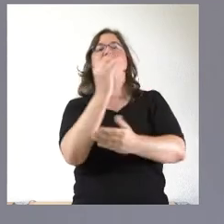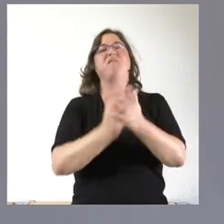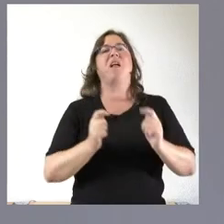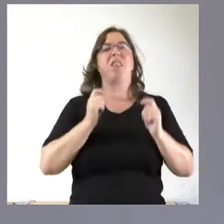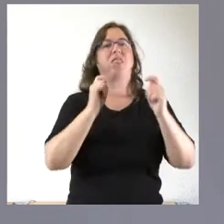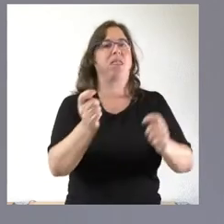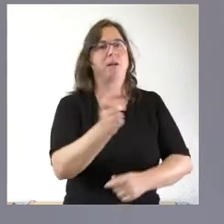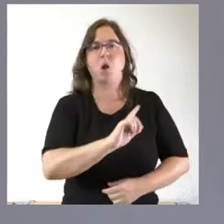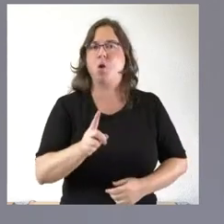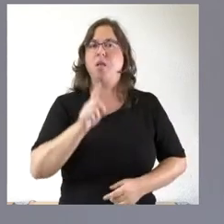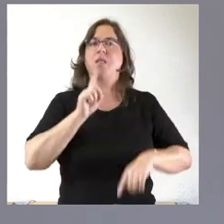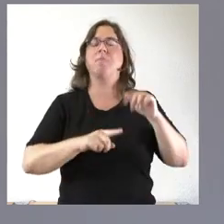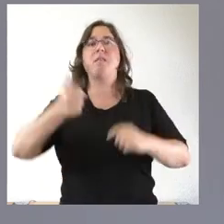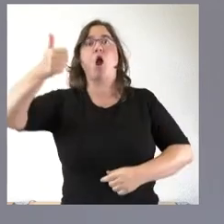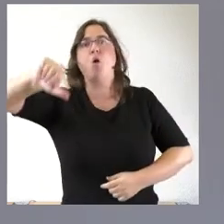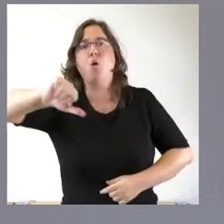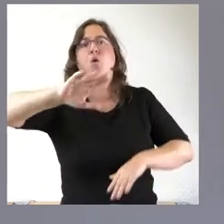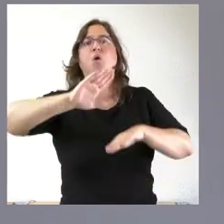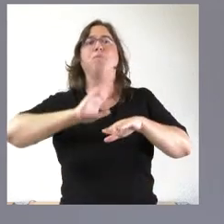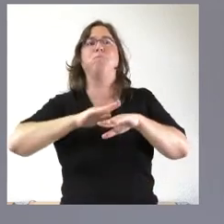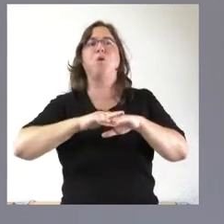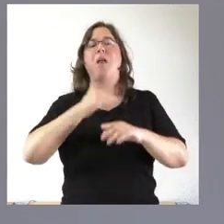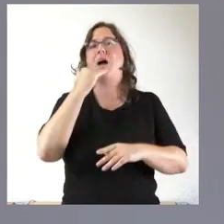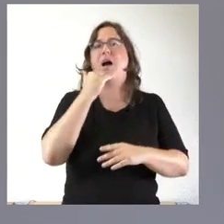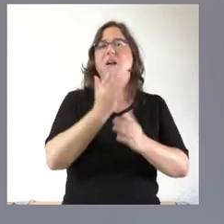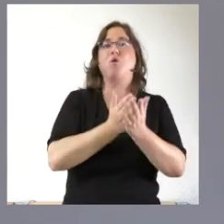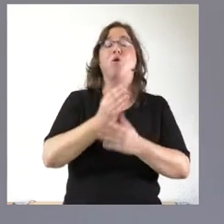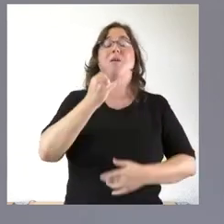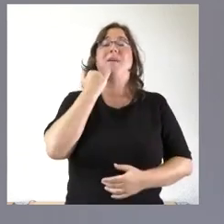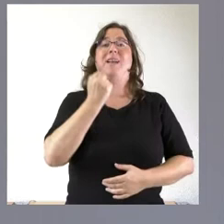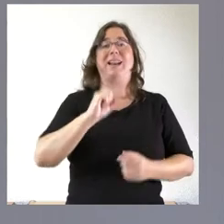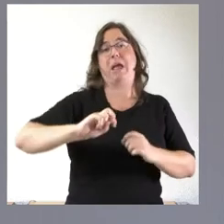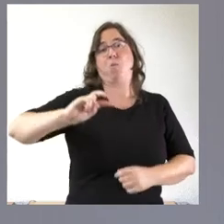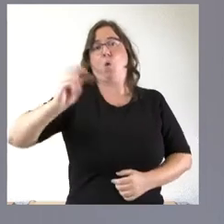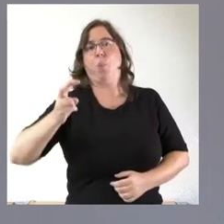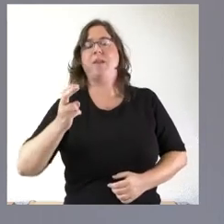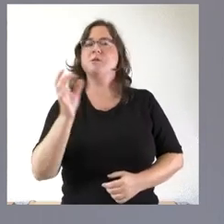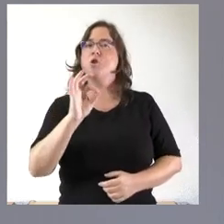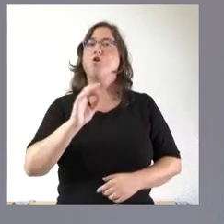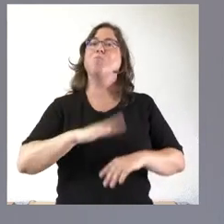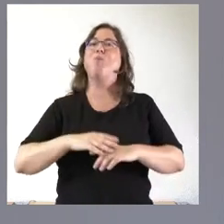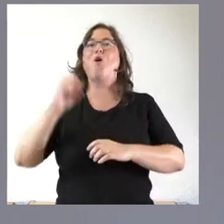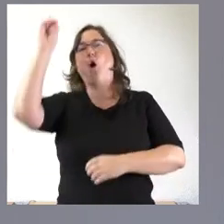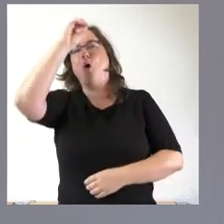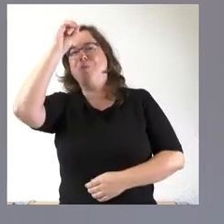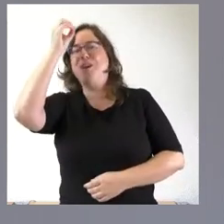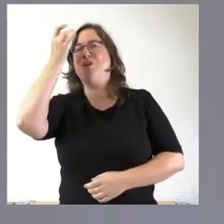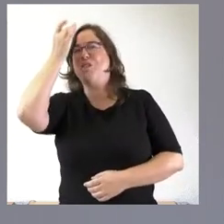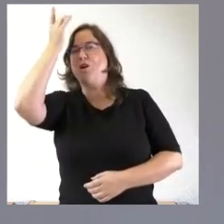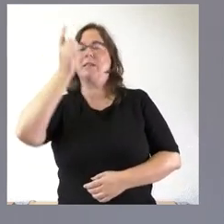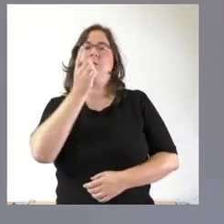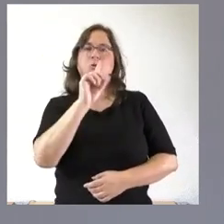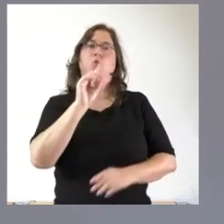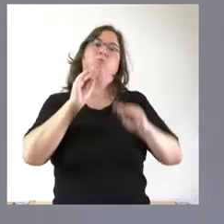a una actividad, el no a una diversificación de fuente energética, sino que sean cuestiones de promotores, cuestiones